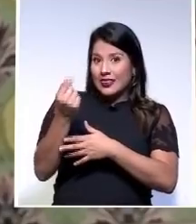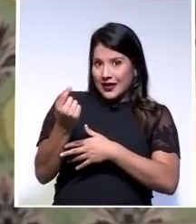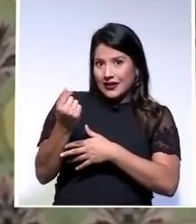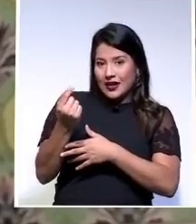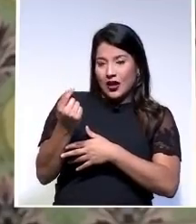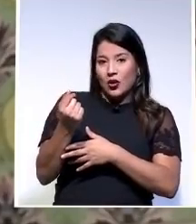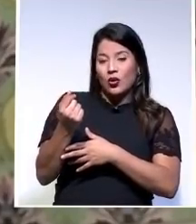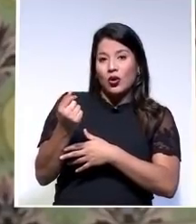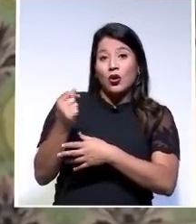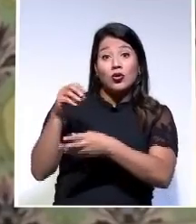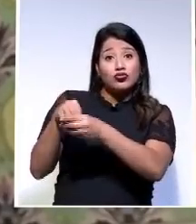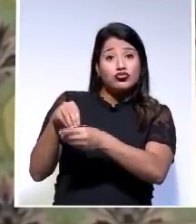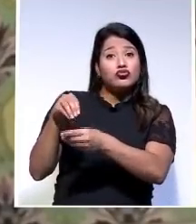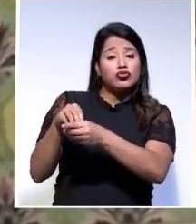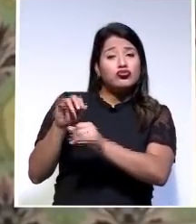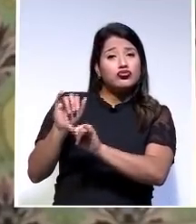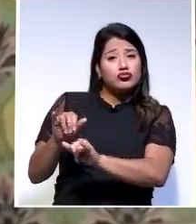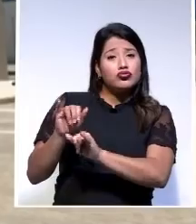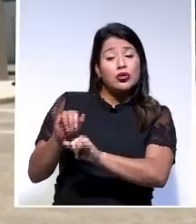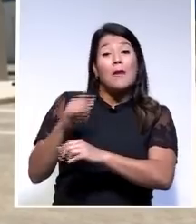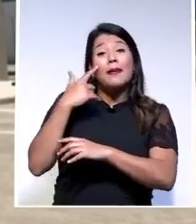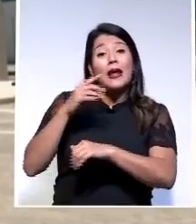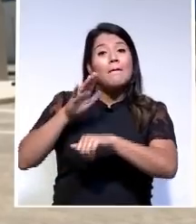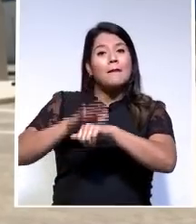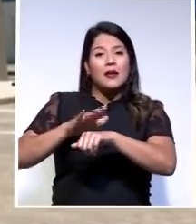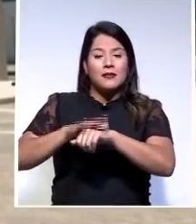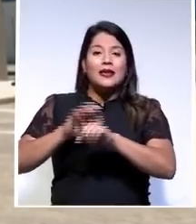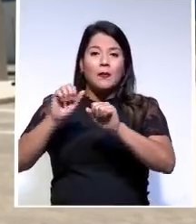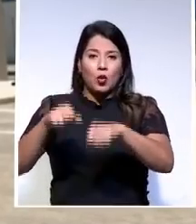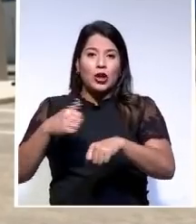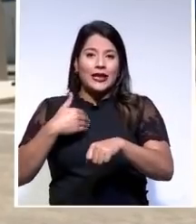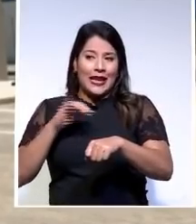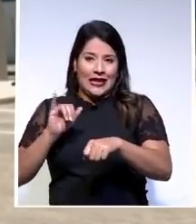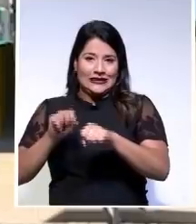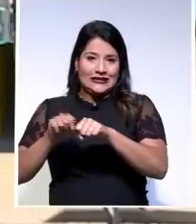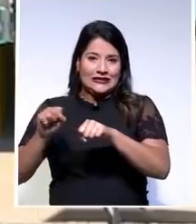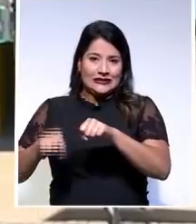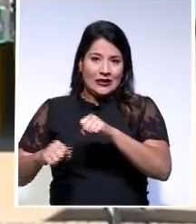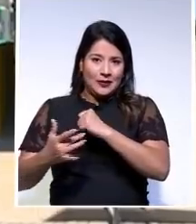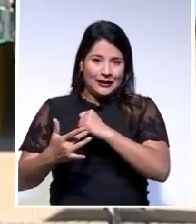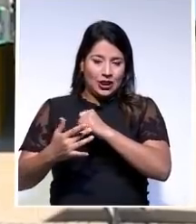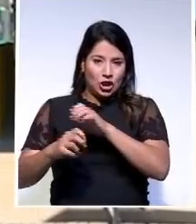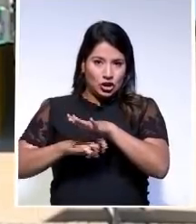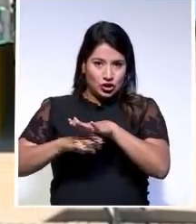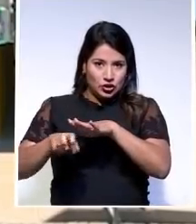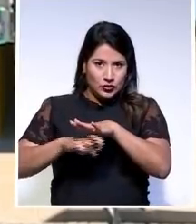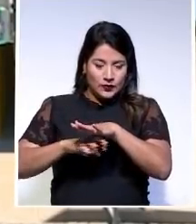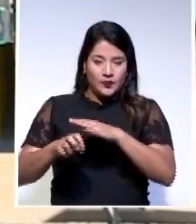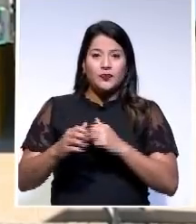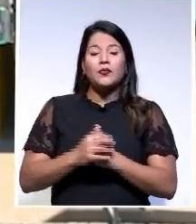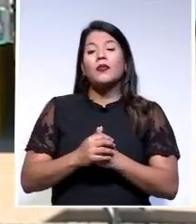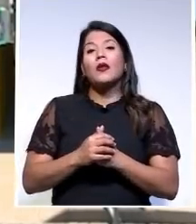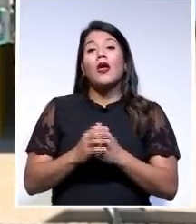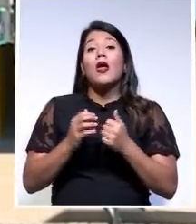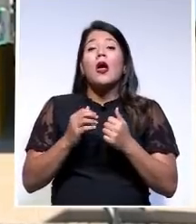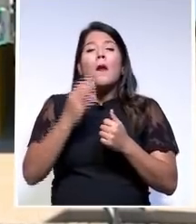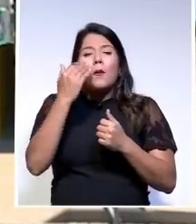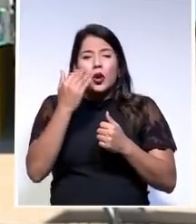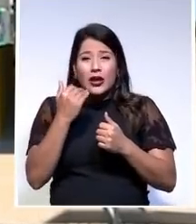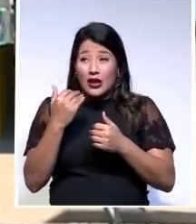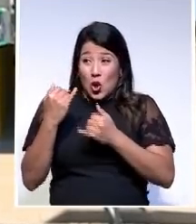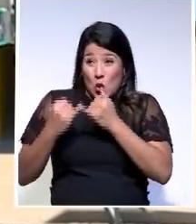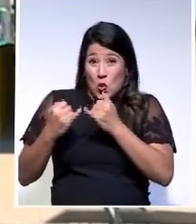permanente que permita la operación de estos sistemas tecnológicos. El amparo hizo énfasis en las afectaciones del sector piñero por los últimos